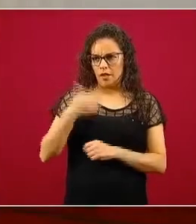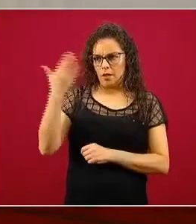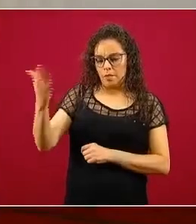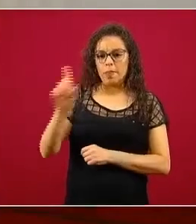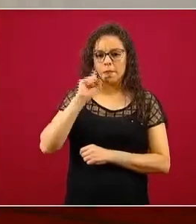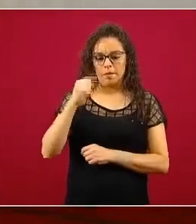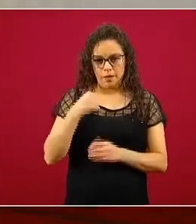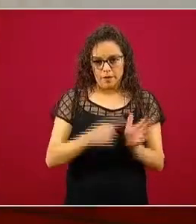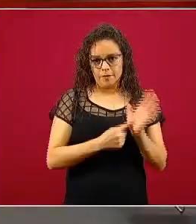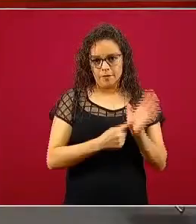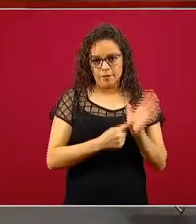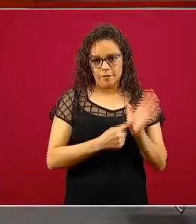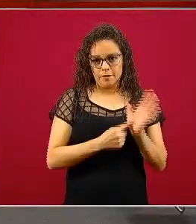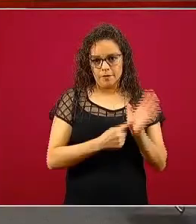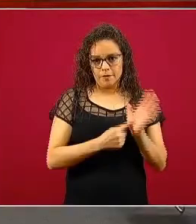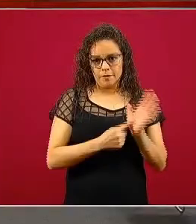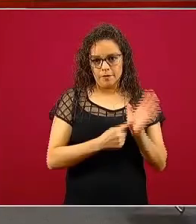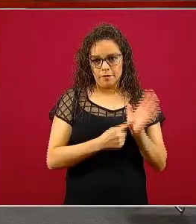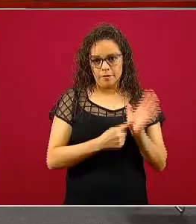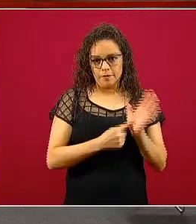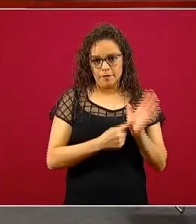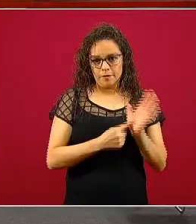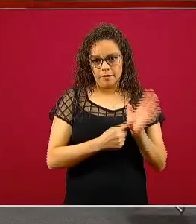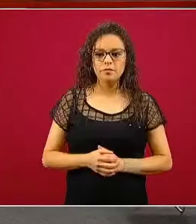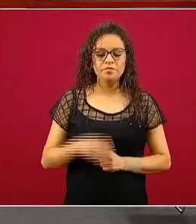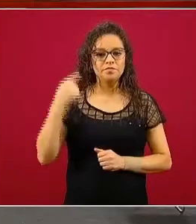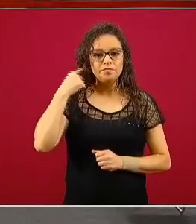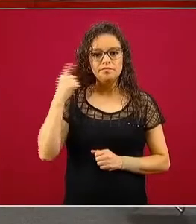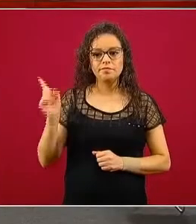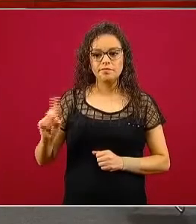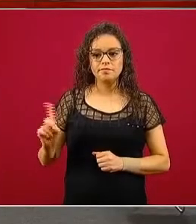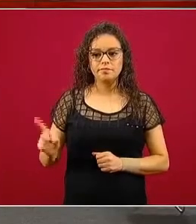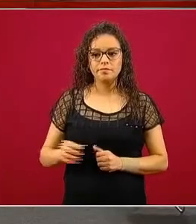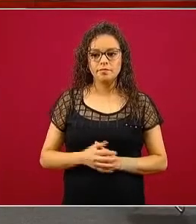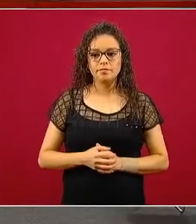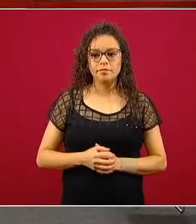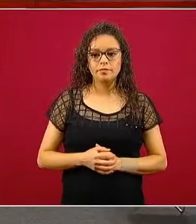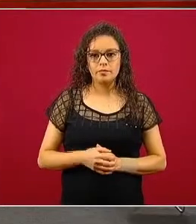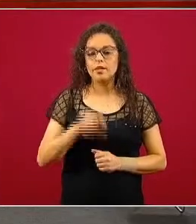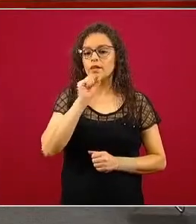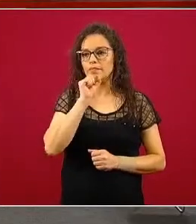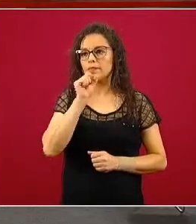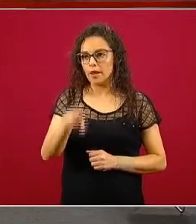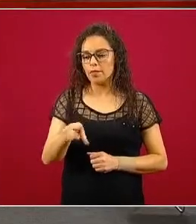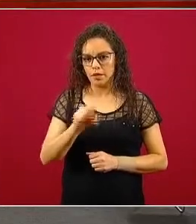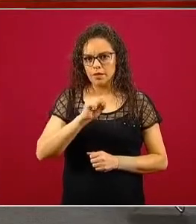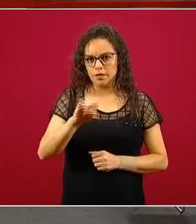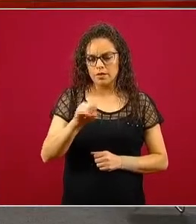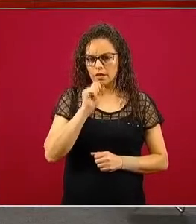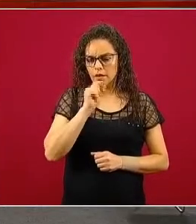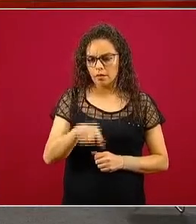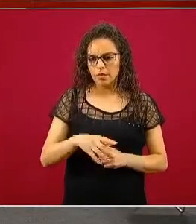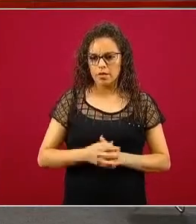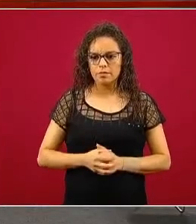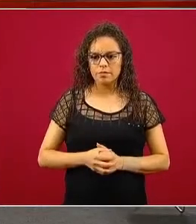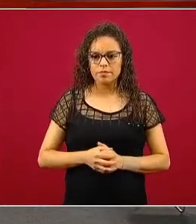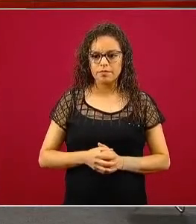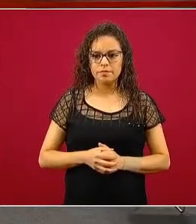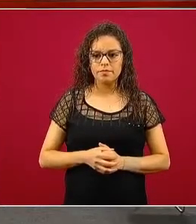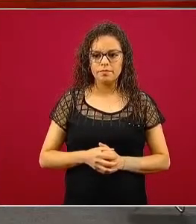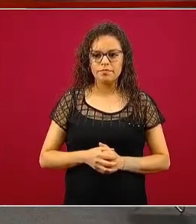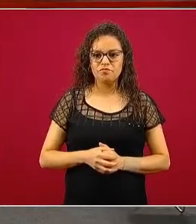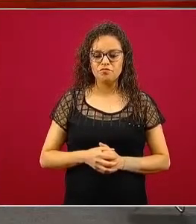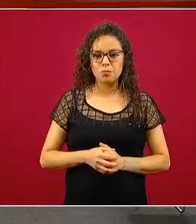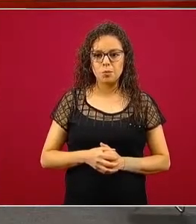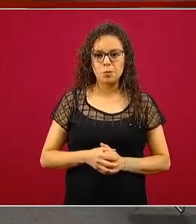las traemos. las pruebas? También. Sí, no, buscamos...